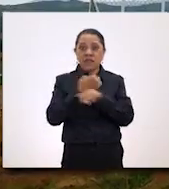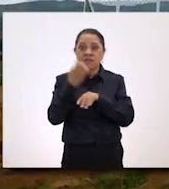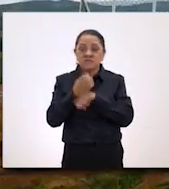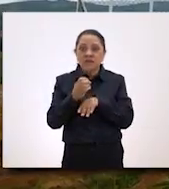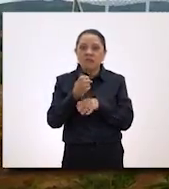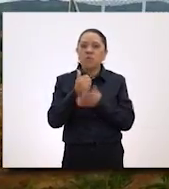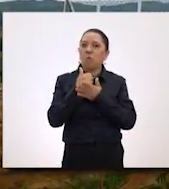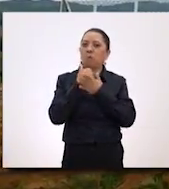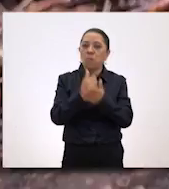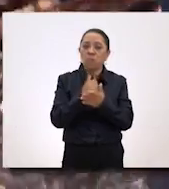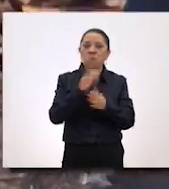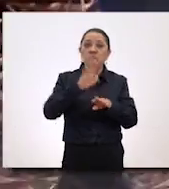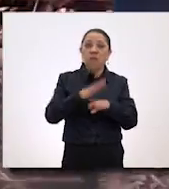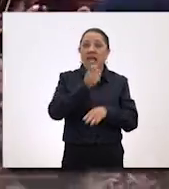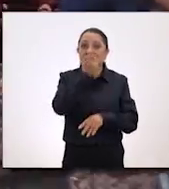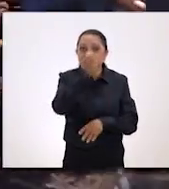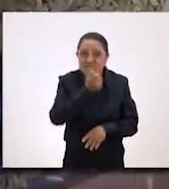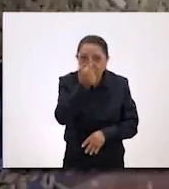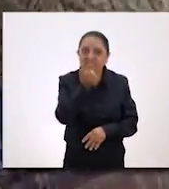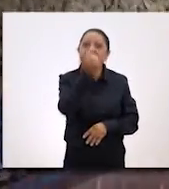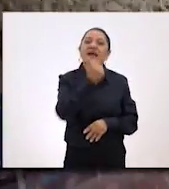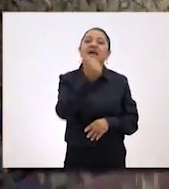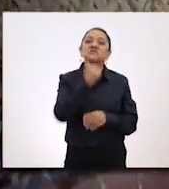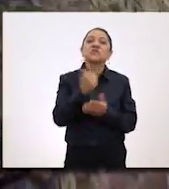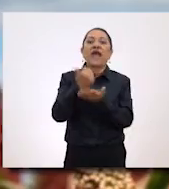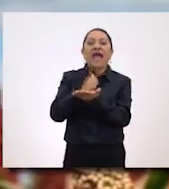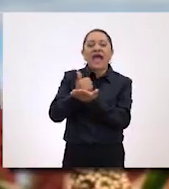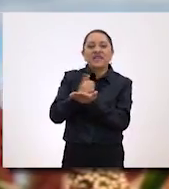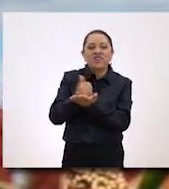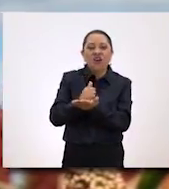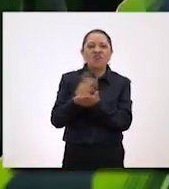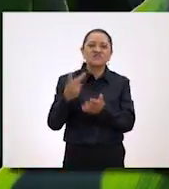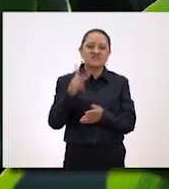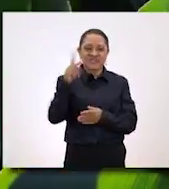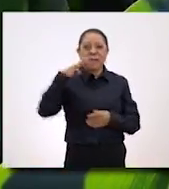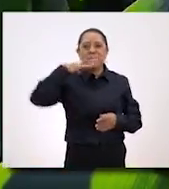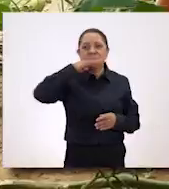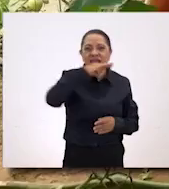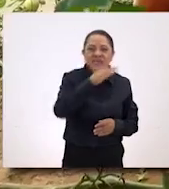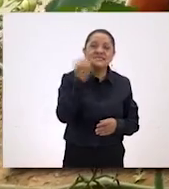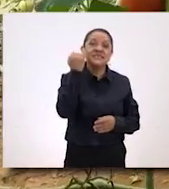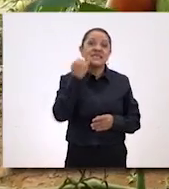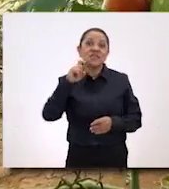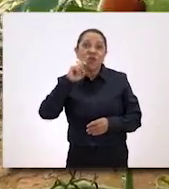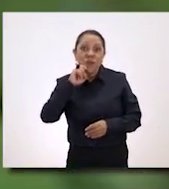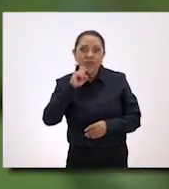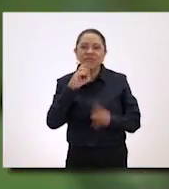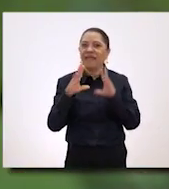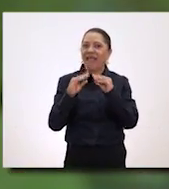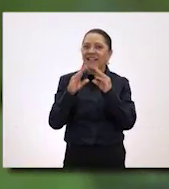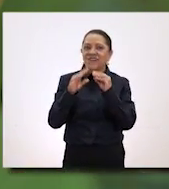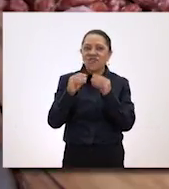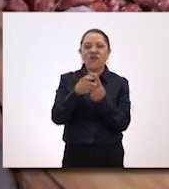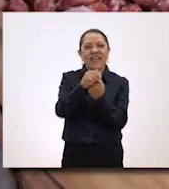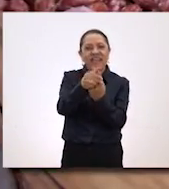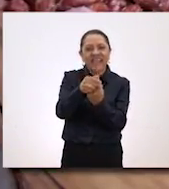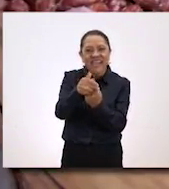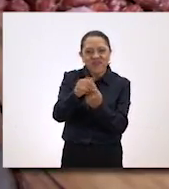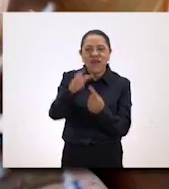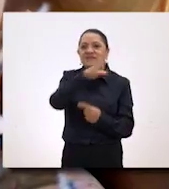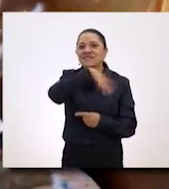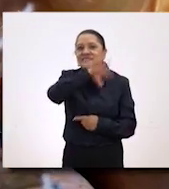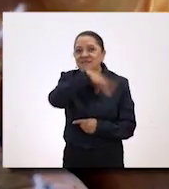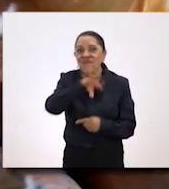favorece el cultivo de caña de azúcar, arroz, sorgo, maíz, jitomate, algodón,